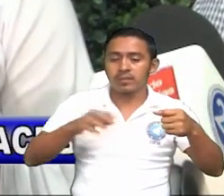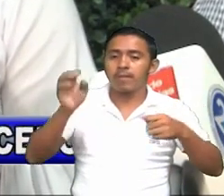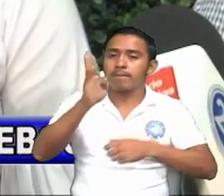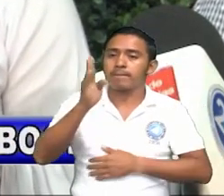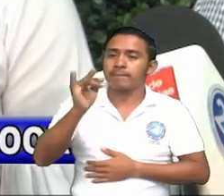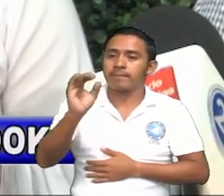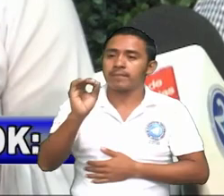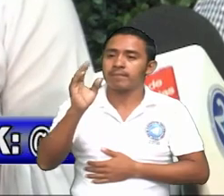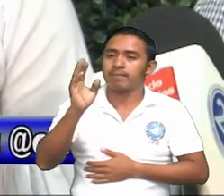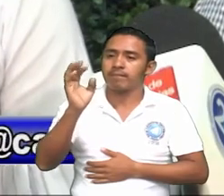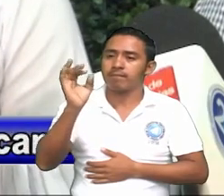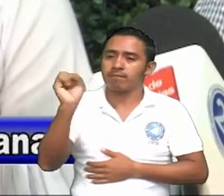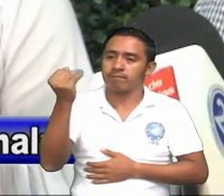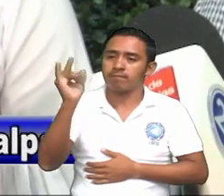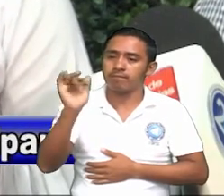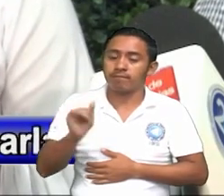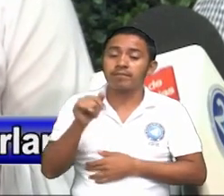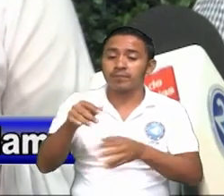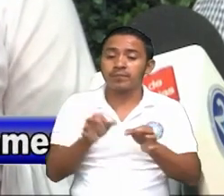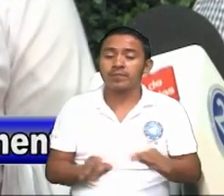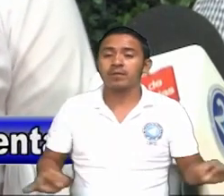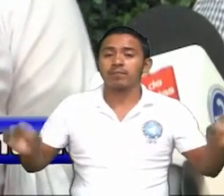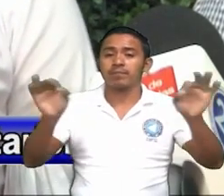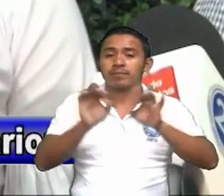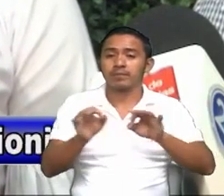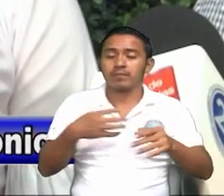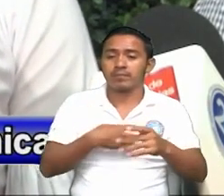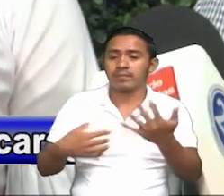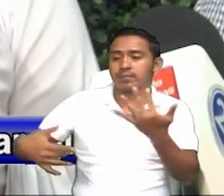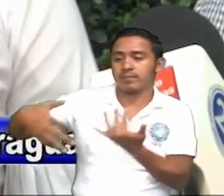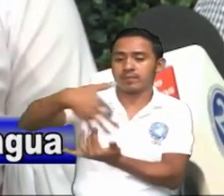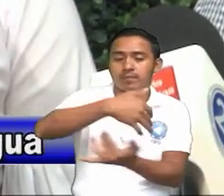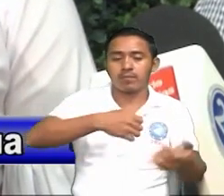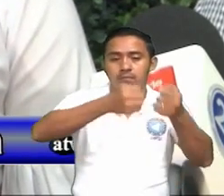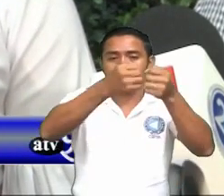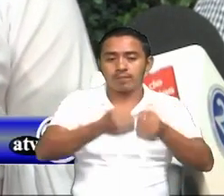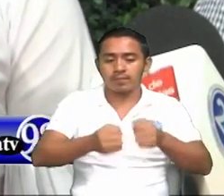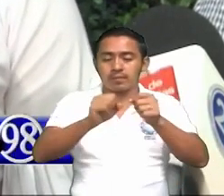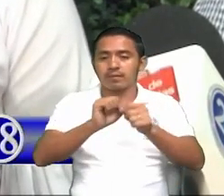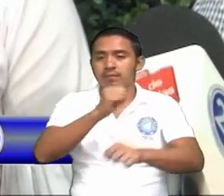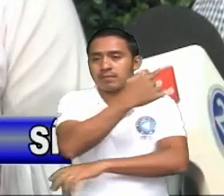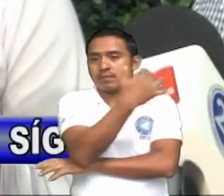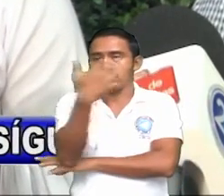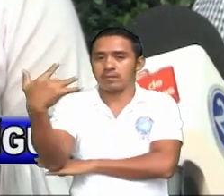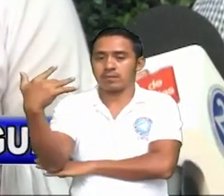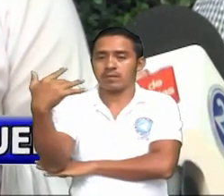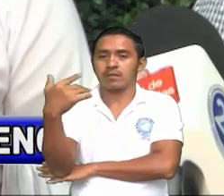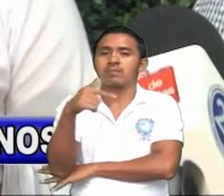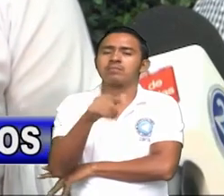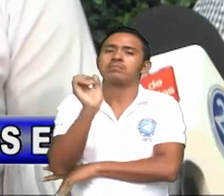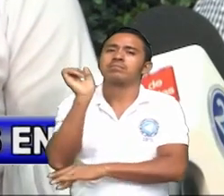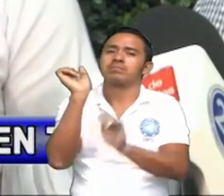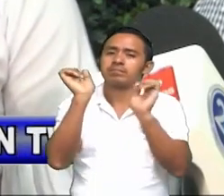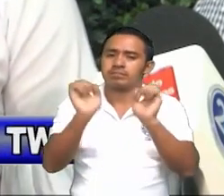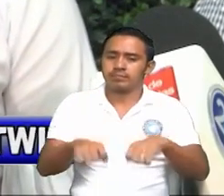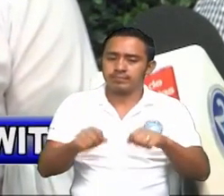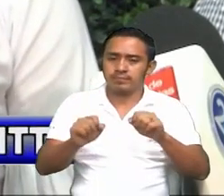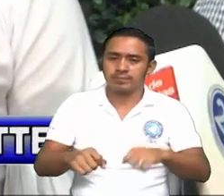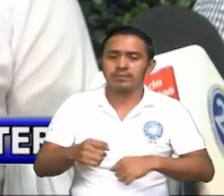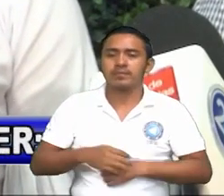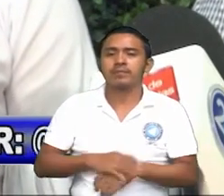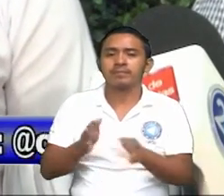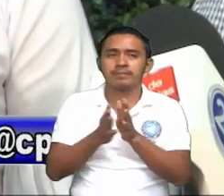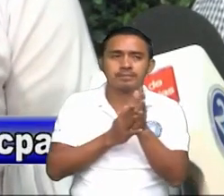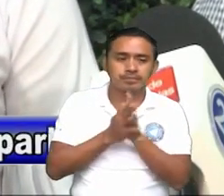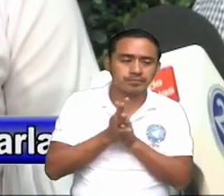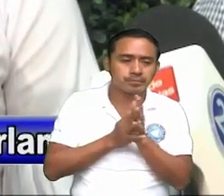biosfera como parte importante también de esa relación entre hombre y naturaleza, donde nosotros podemos poder